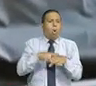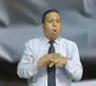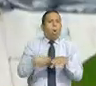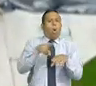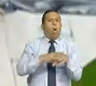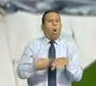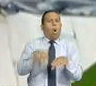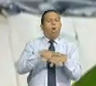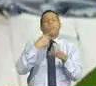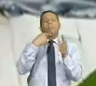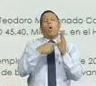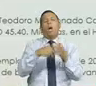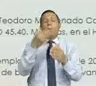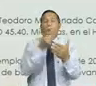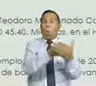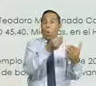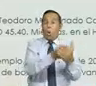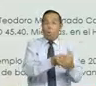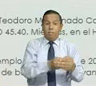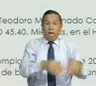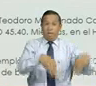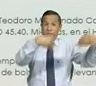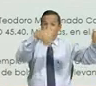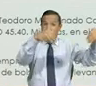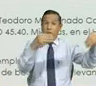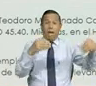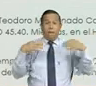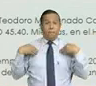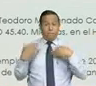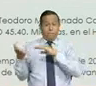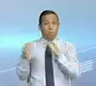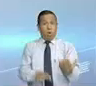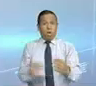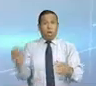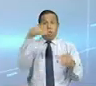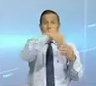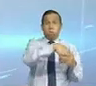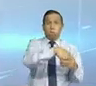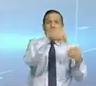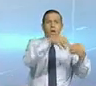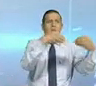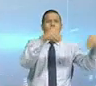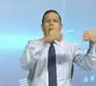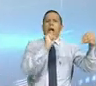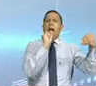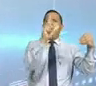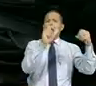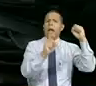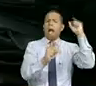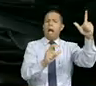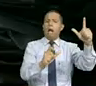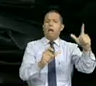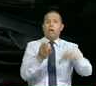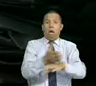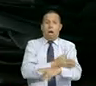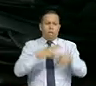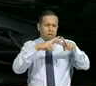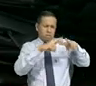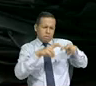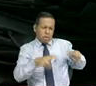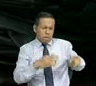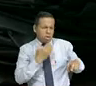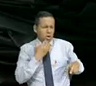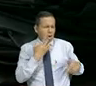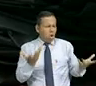embalar cadáveres. Por su parte, la Contraloría General del Estado encontró indicios de responsabilidad penal en la compra de estas fundas para